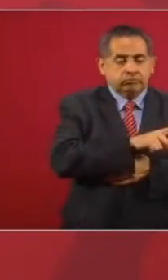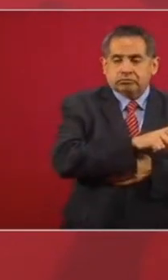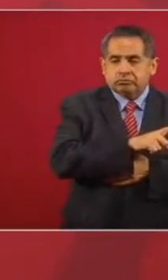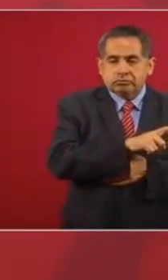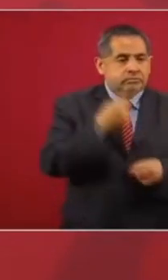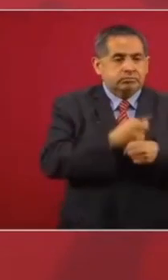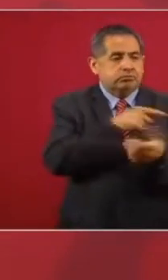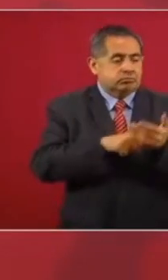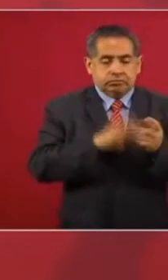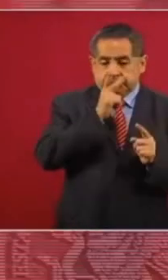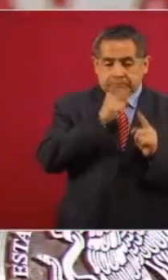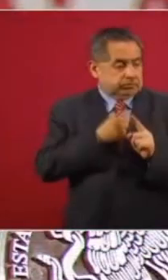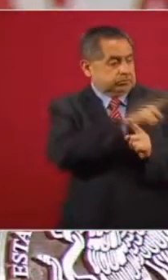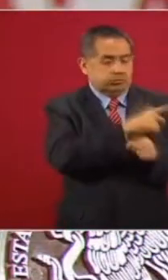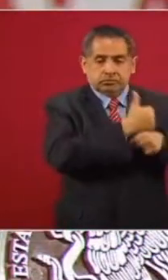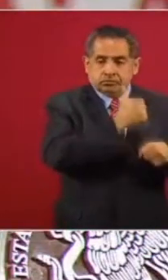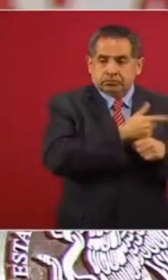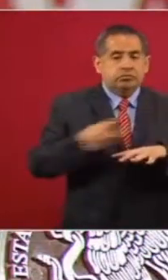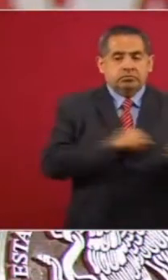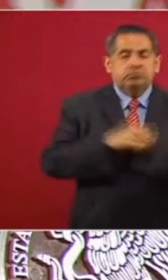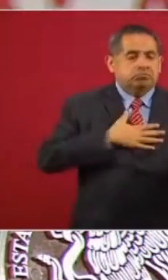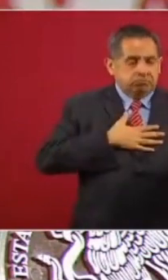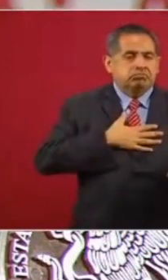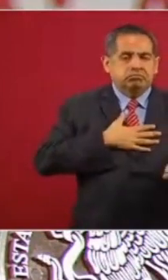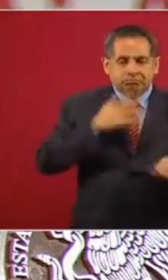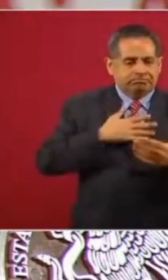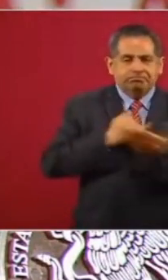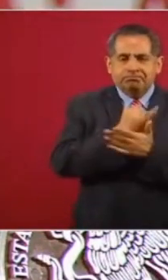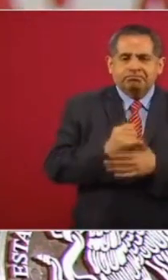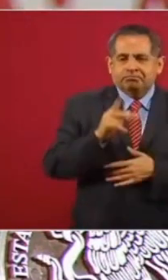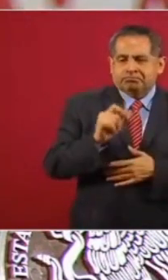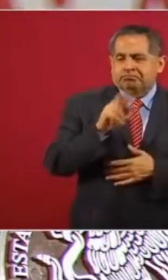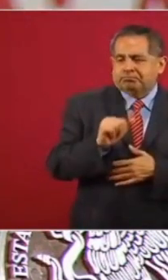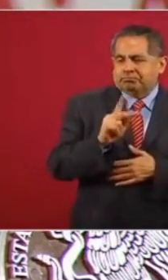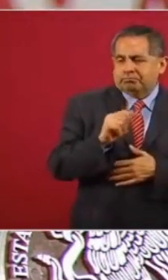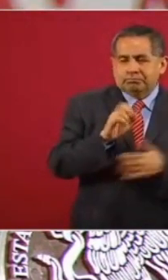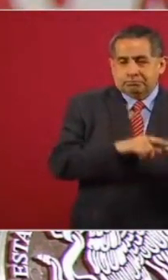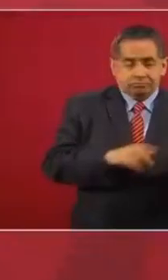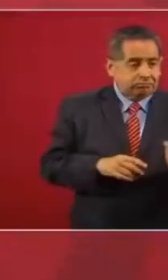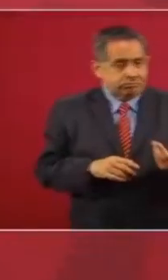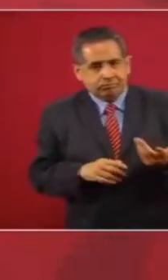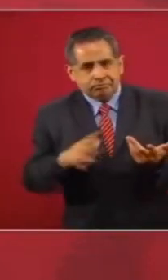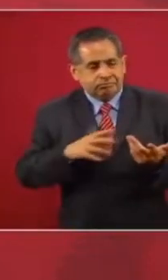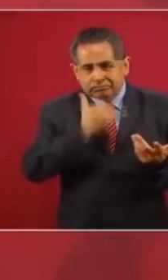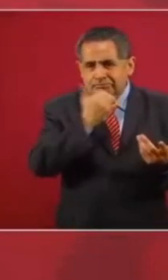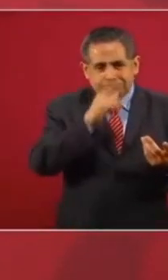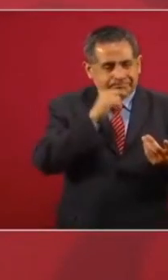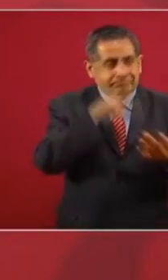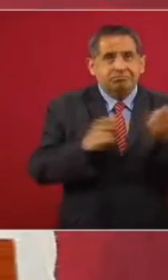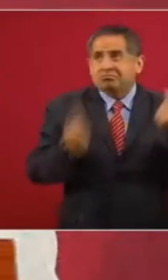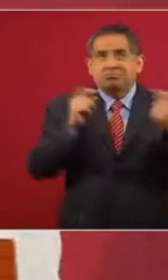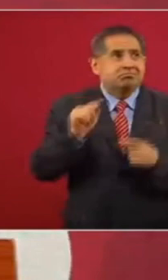quienes en primerísimo lugar tienen el derecho a la patria potestad y a la custodia. Hay resabios,